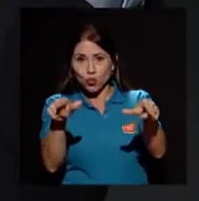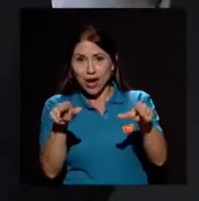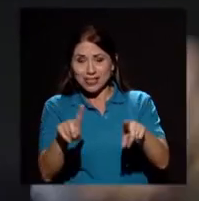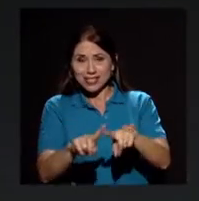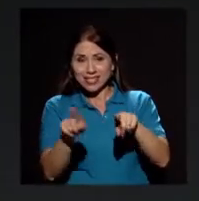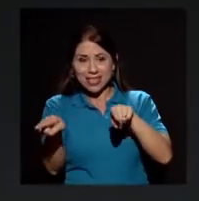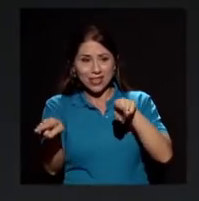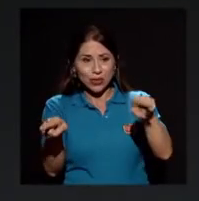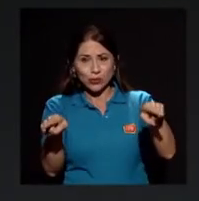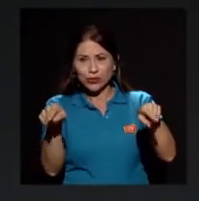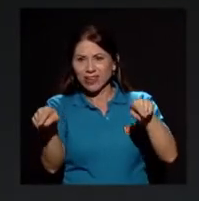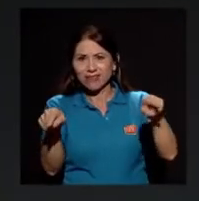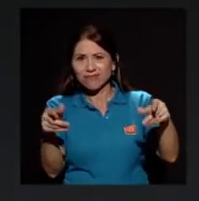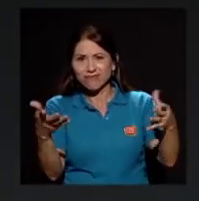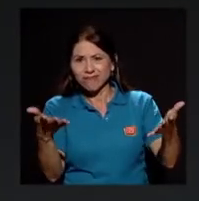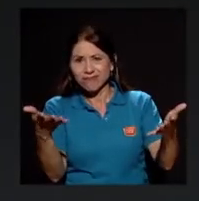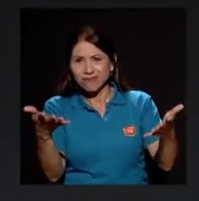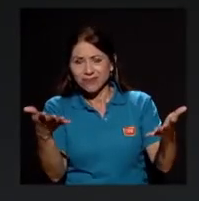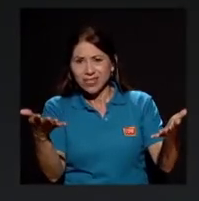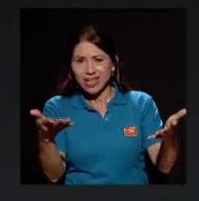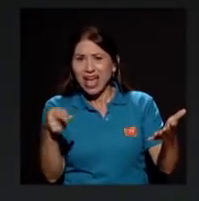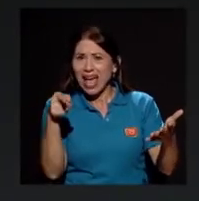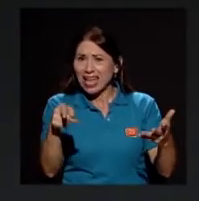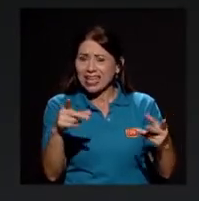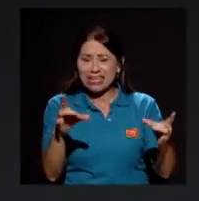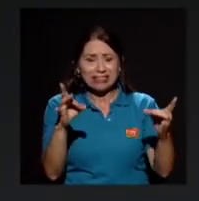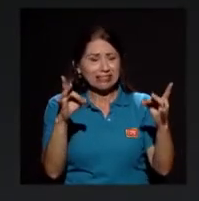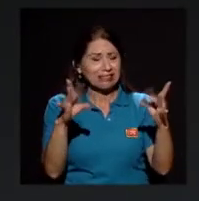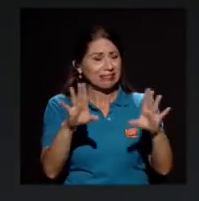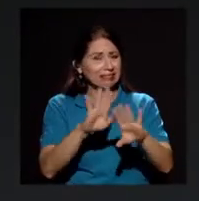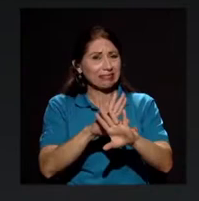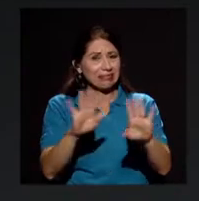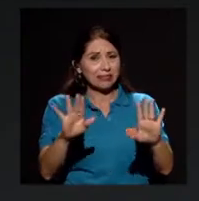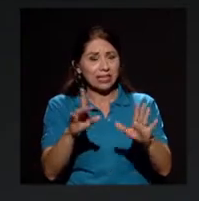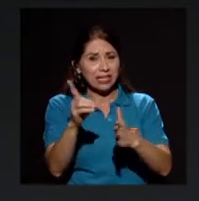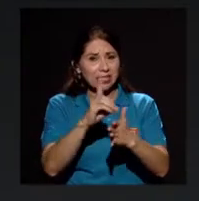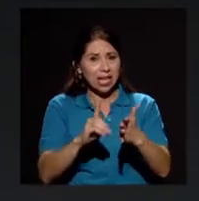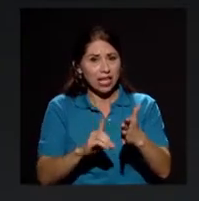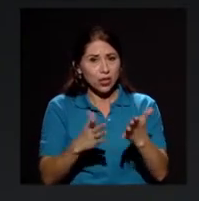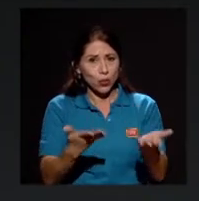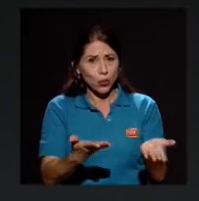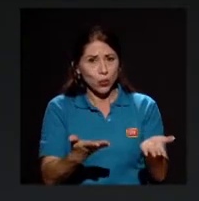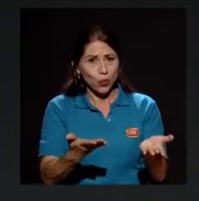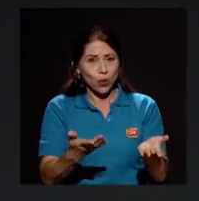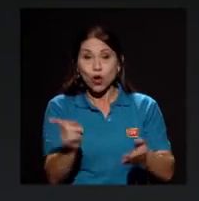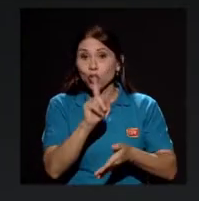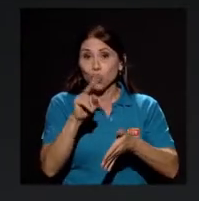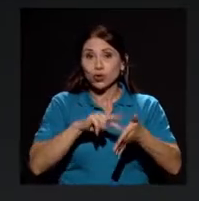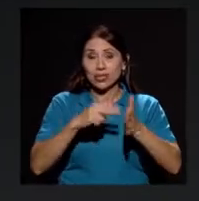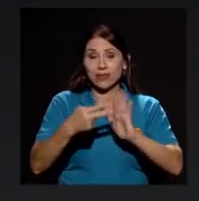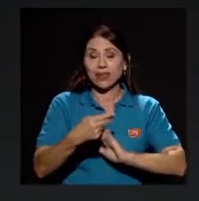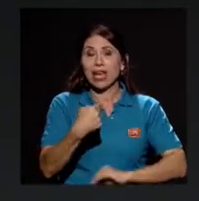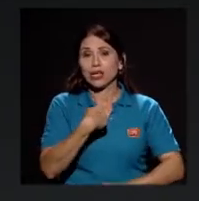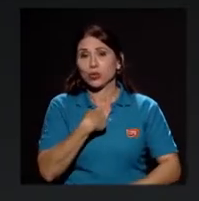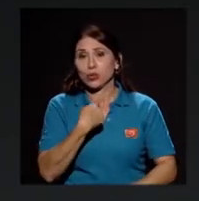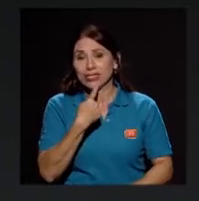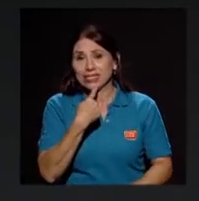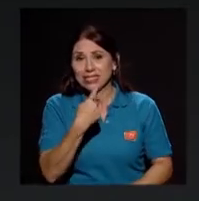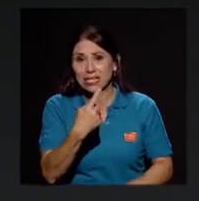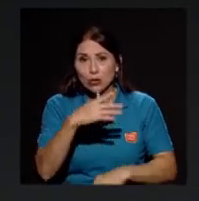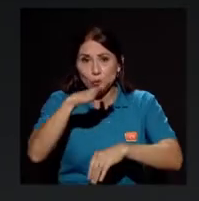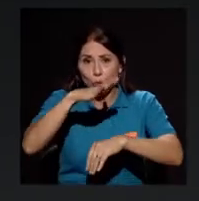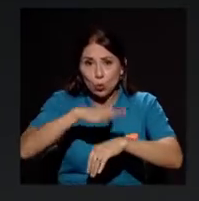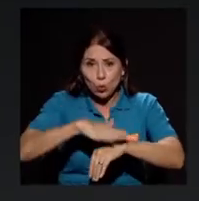ahí hay un pésimo diseño y por cierto no es que esté atacando a alguien